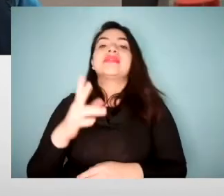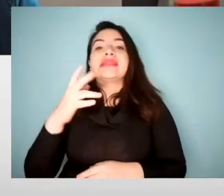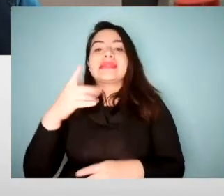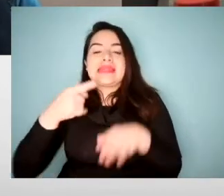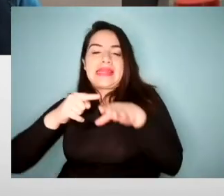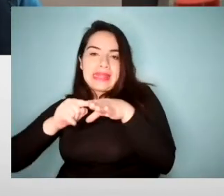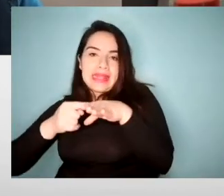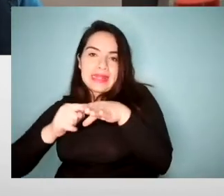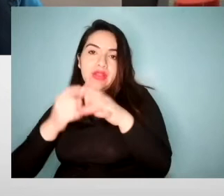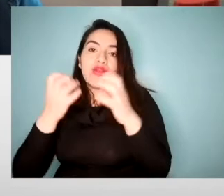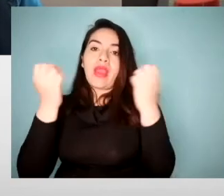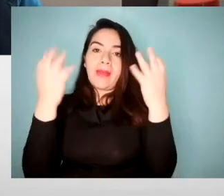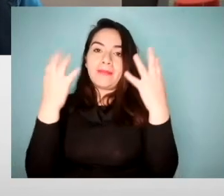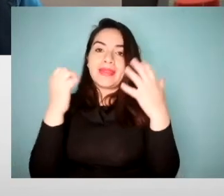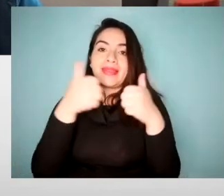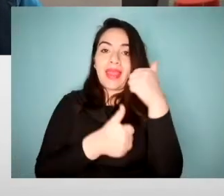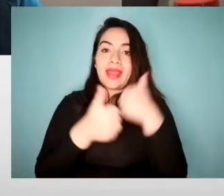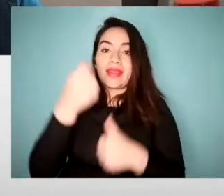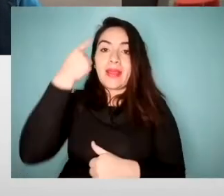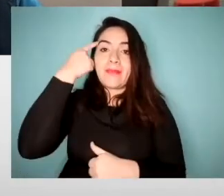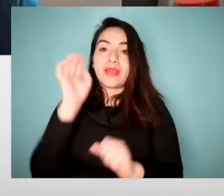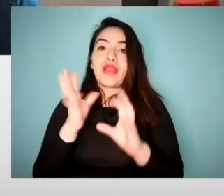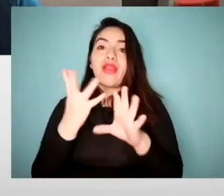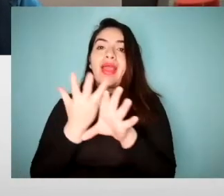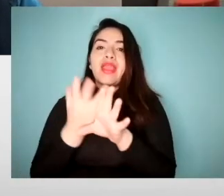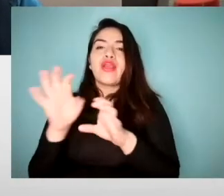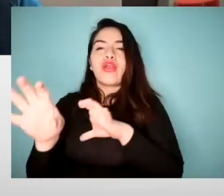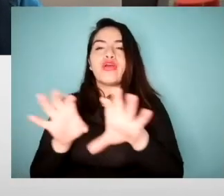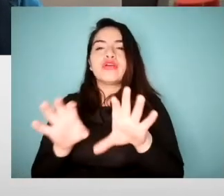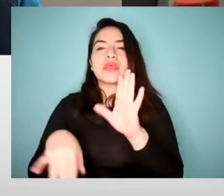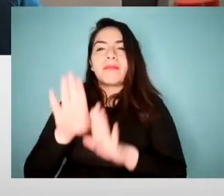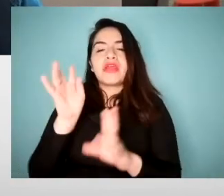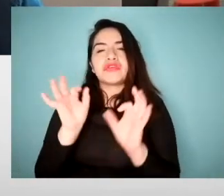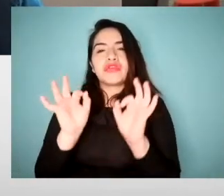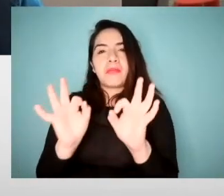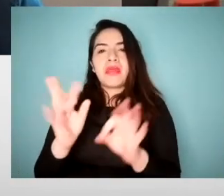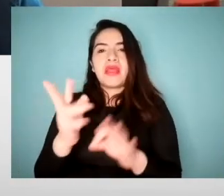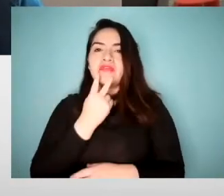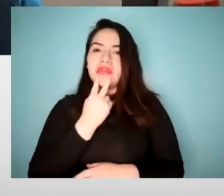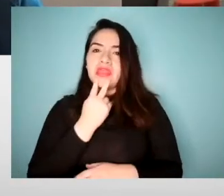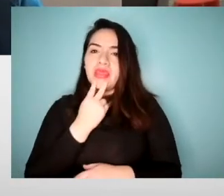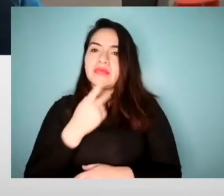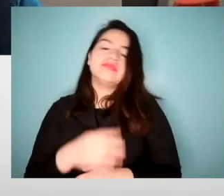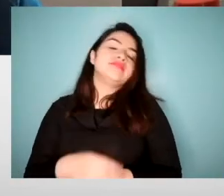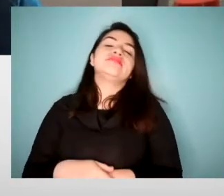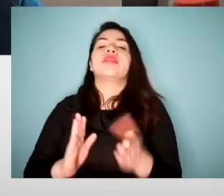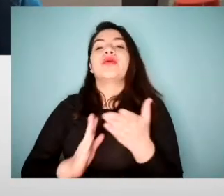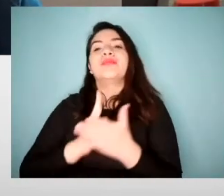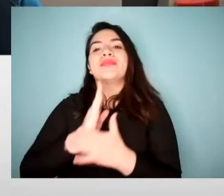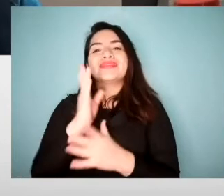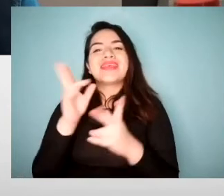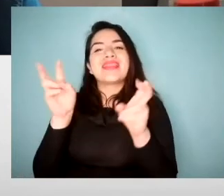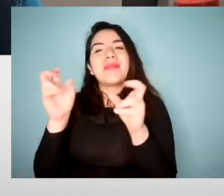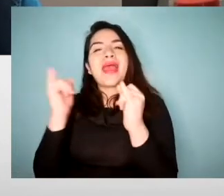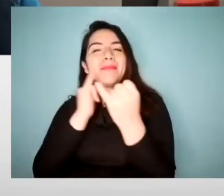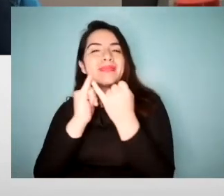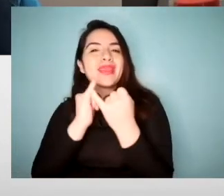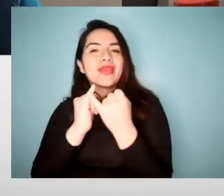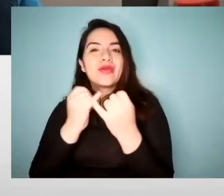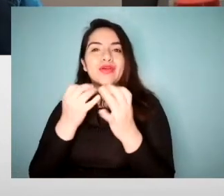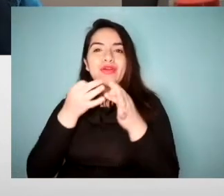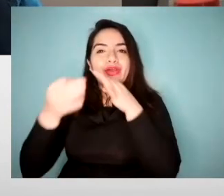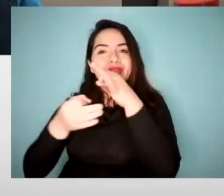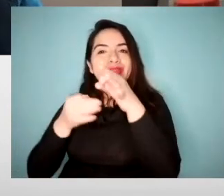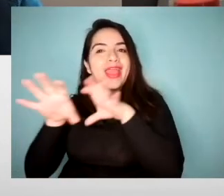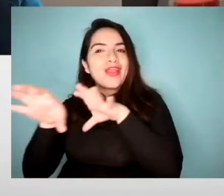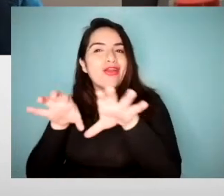en su carrera, pero hay cosas más cotidianas, donde ya empiezas a hablar, en torno más de amigo y contarte cosas que son